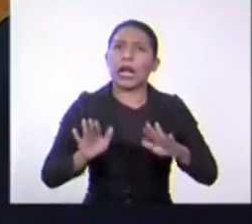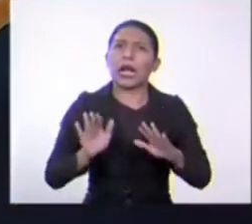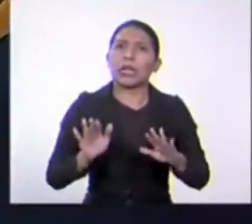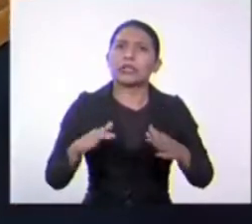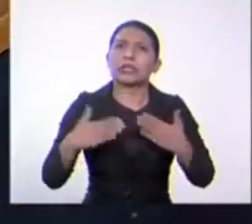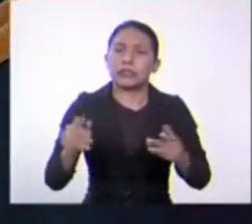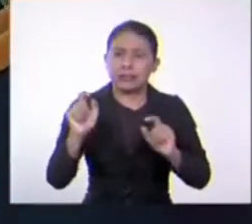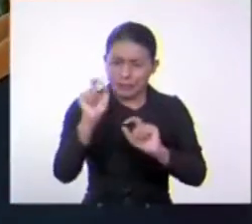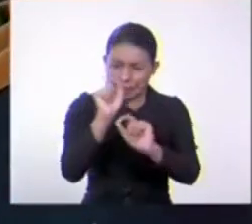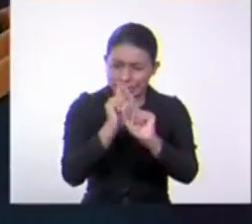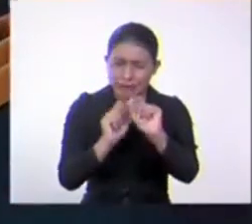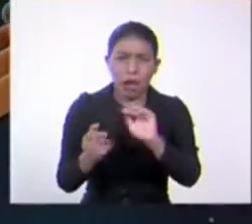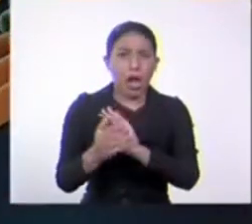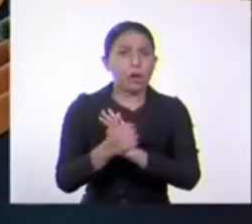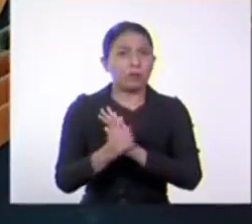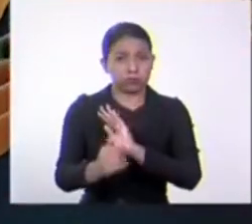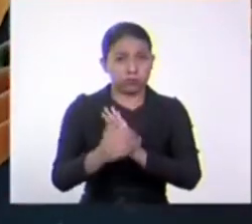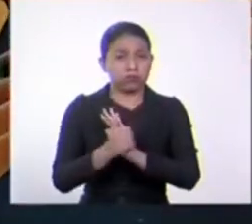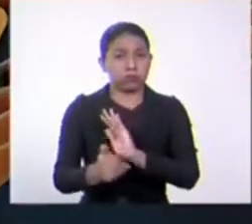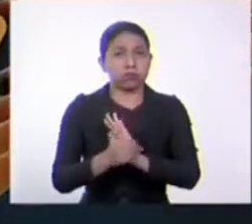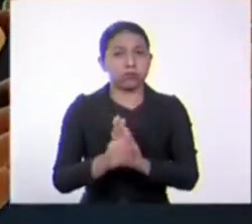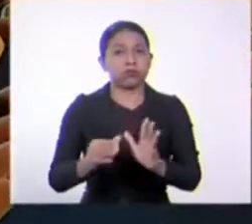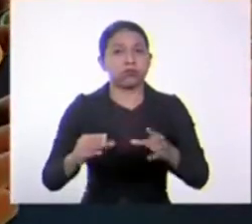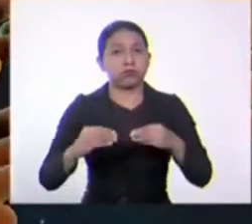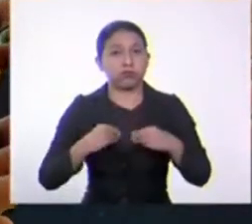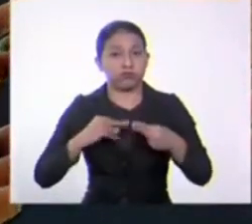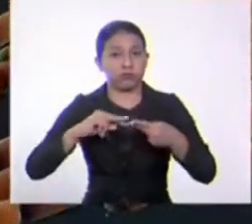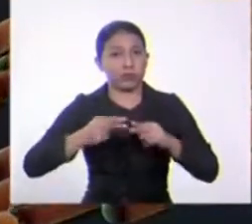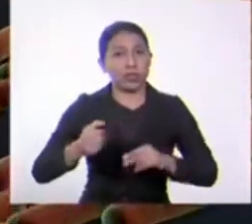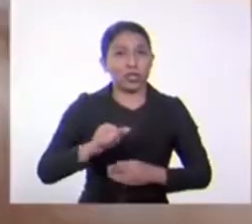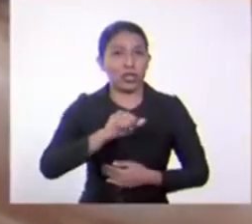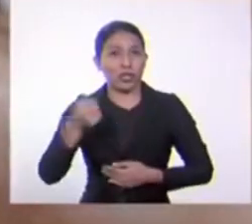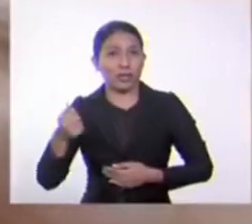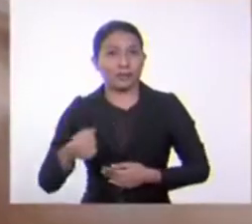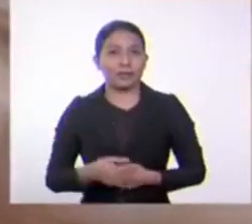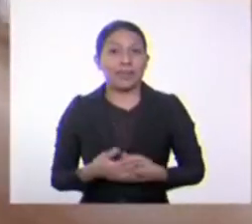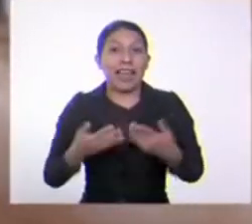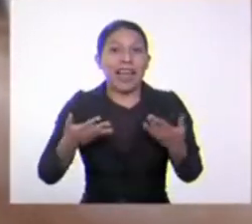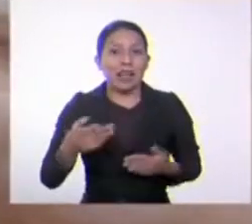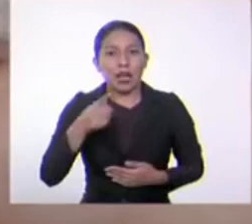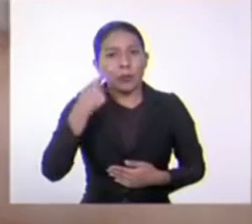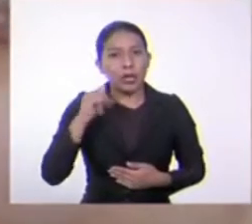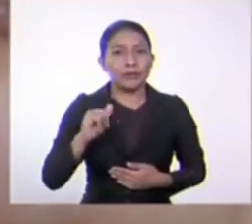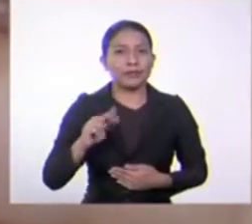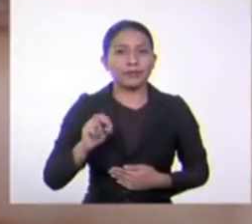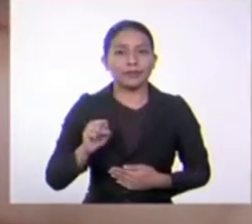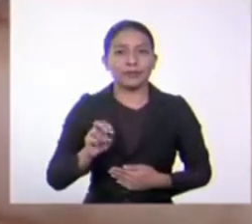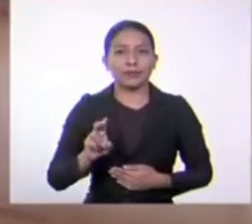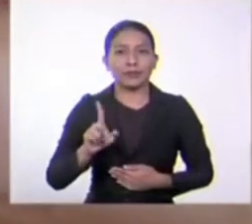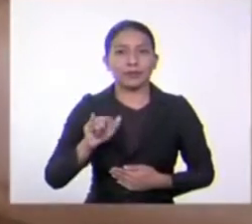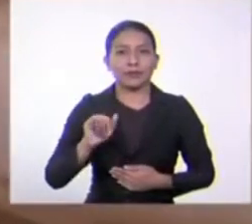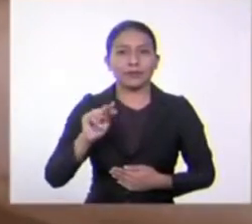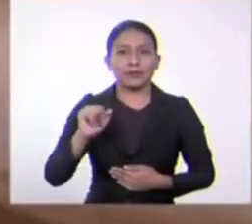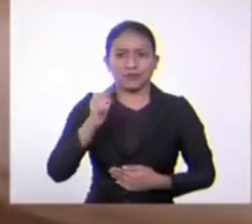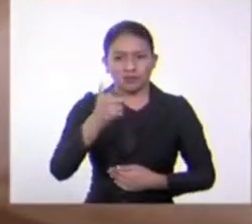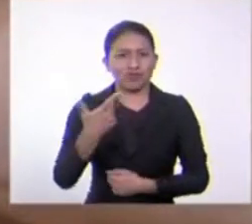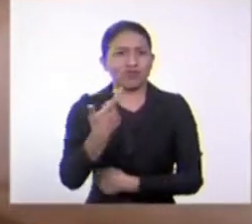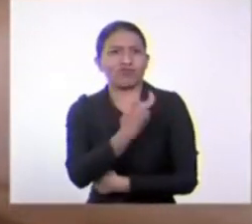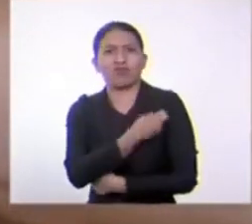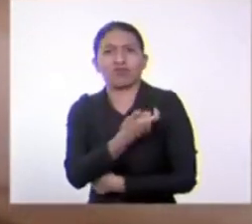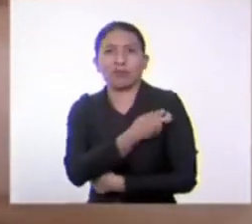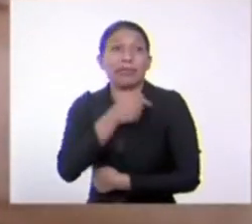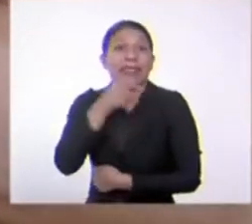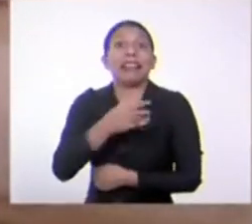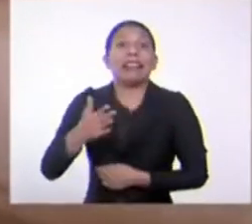bacterias tienen la habilidad de aceptar genes de otras. Así, la insulina de uso común se cultiva en